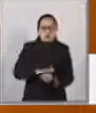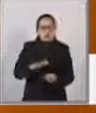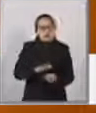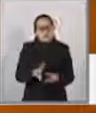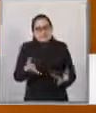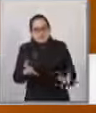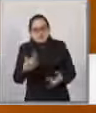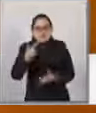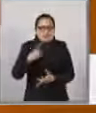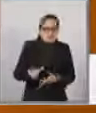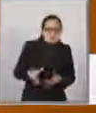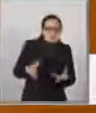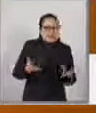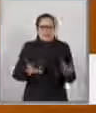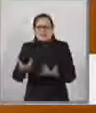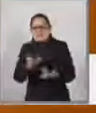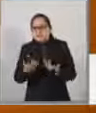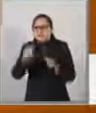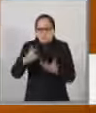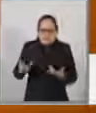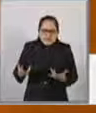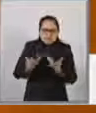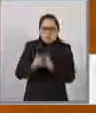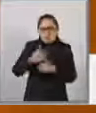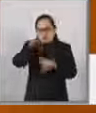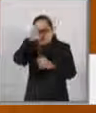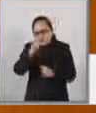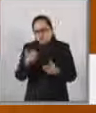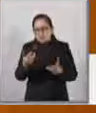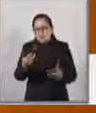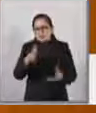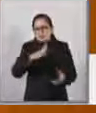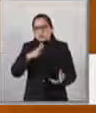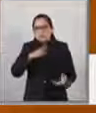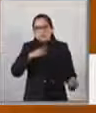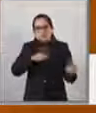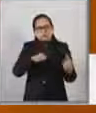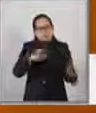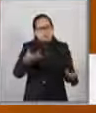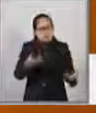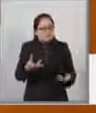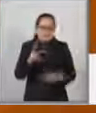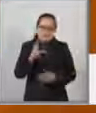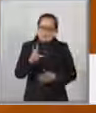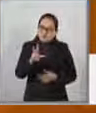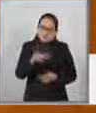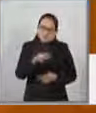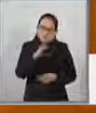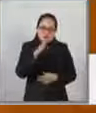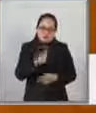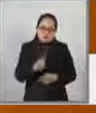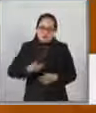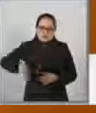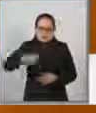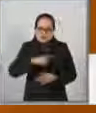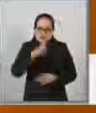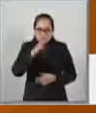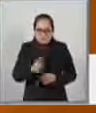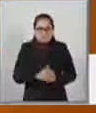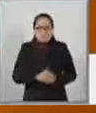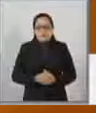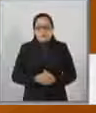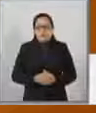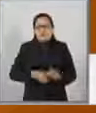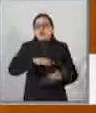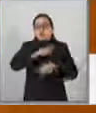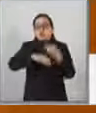resistencia, hay insulto, hay pocas ganas de construir, hay señalamientos, y así no podemos transitar, compañeros. Yo creo que todos tenemos el